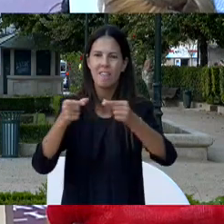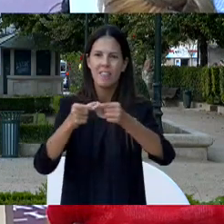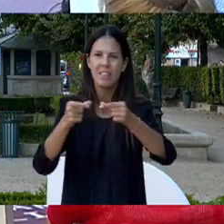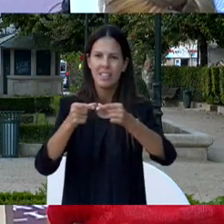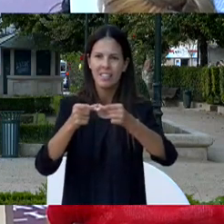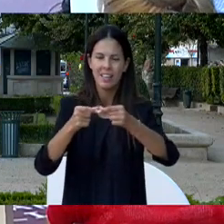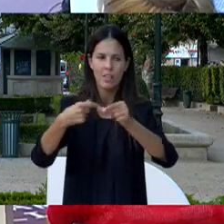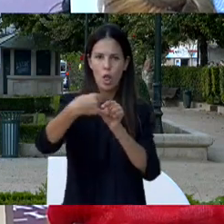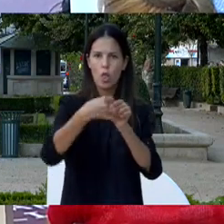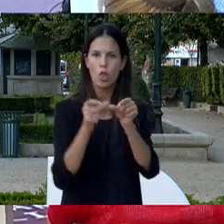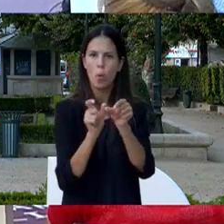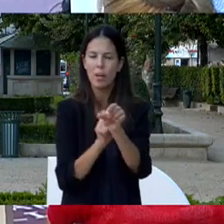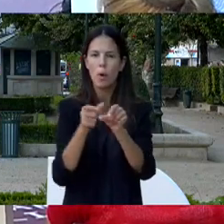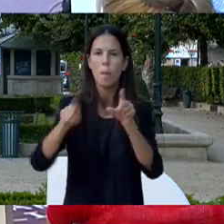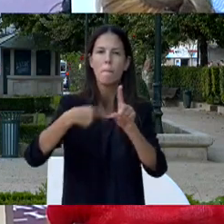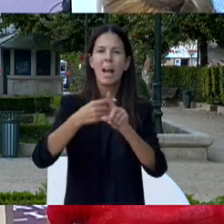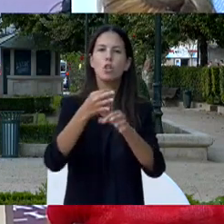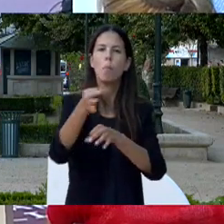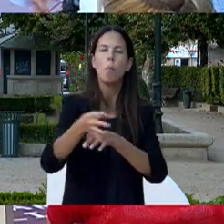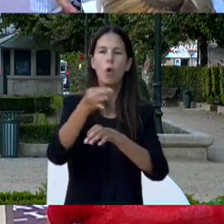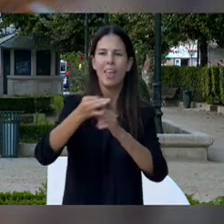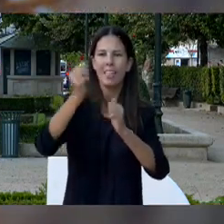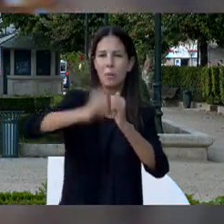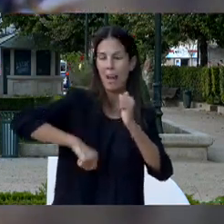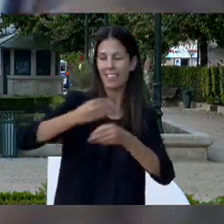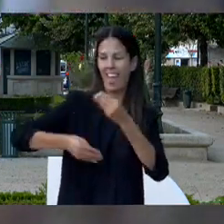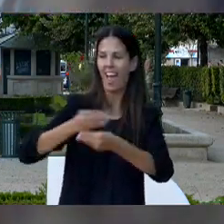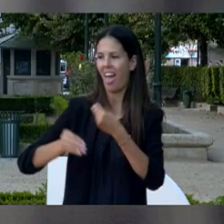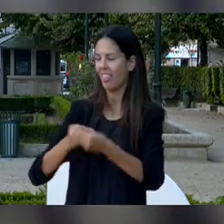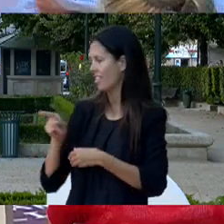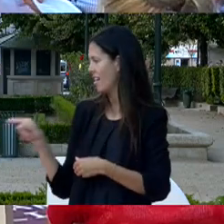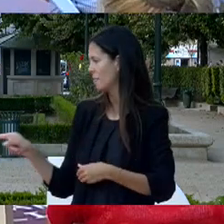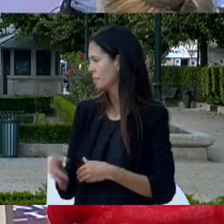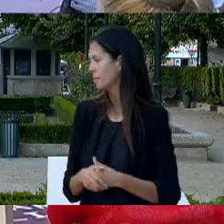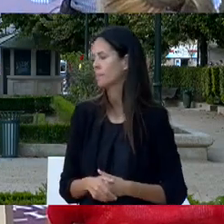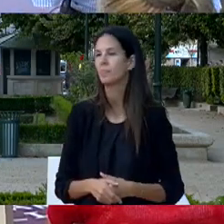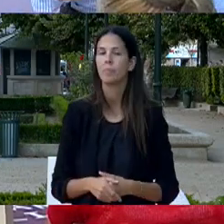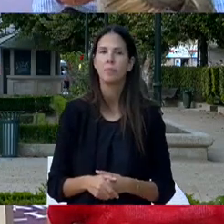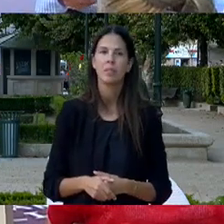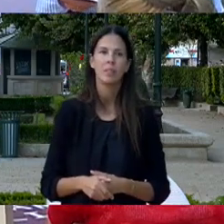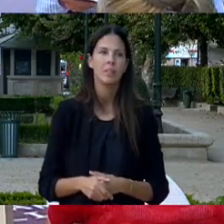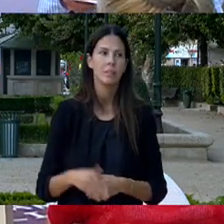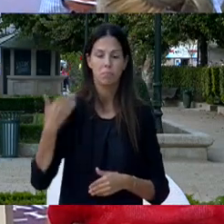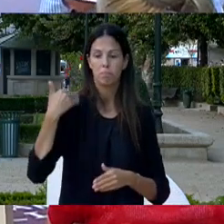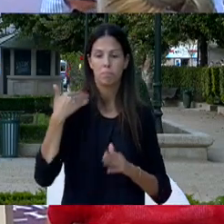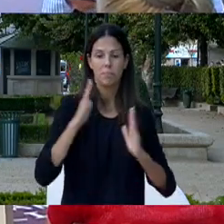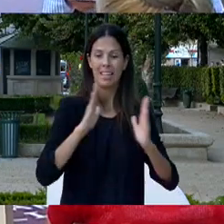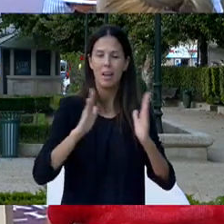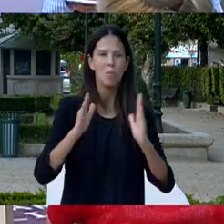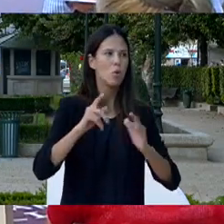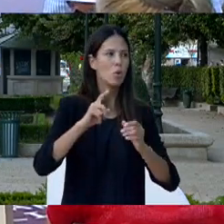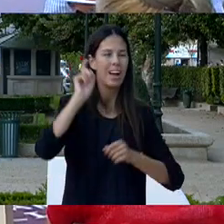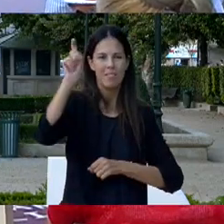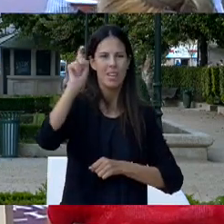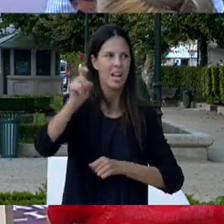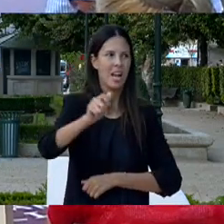e con moedas de plata facían estes aneles. Ela, vamos, en aquel momento resiste todo o que pode, incluso